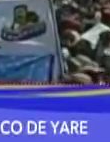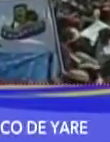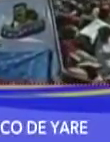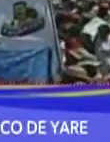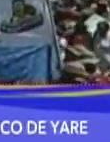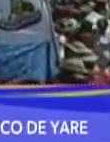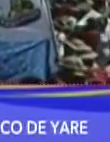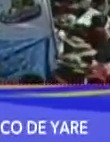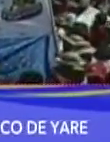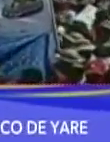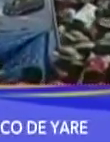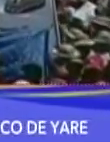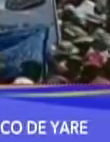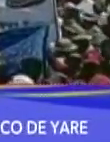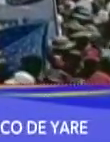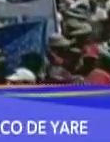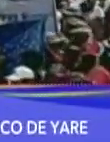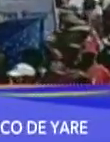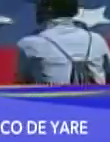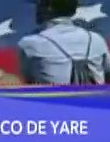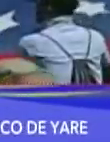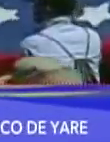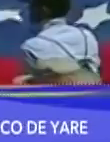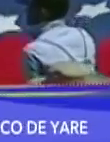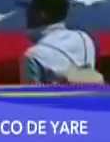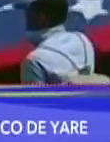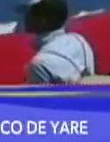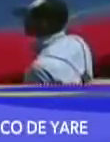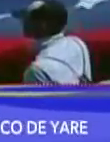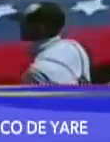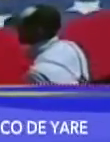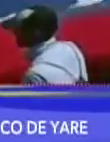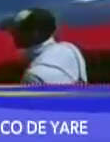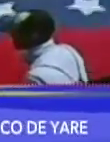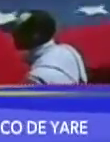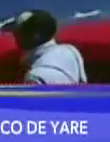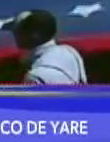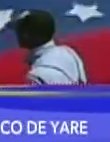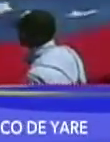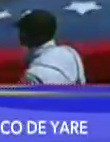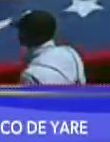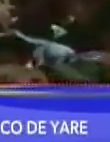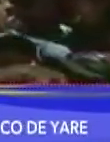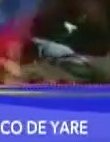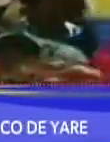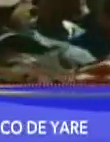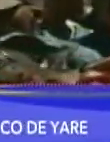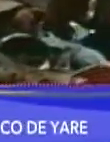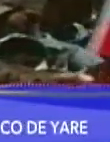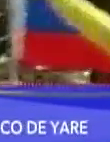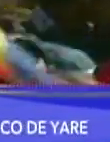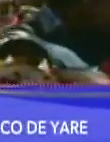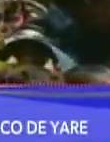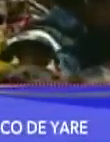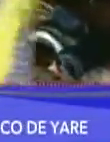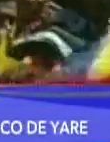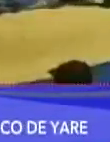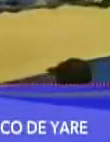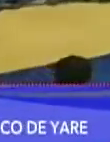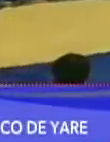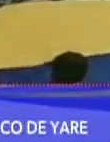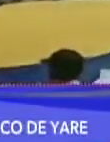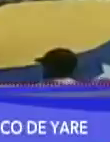Justo Noguera Pietri, a todos los líderes y lideresas de la revolución que están en las calles todos los